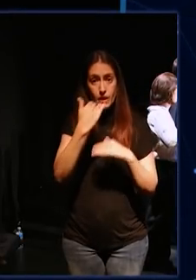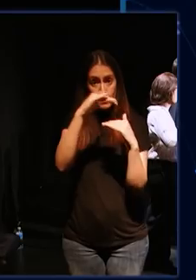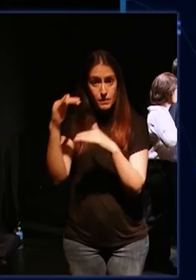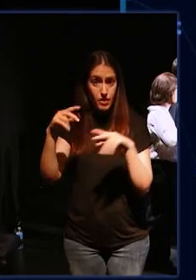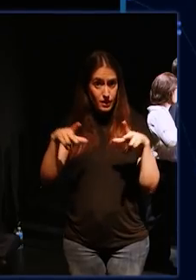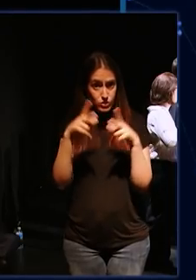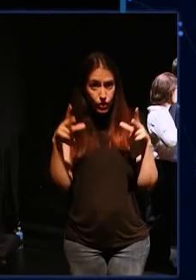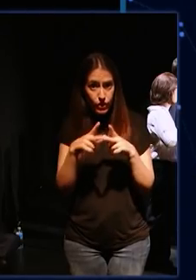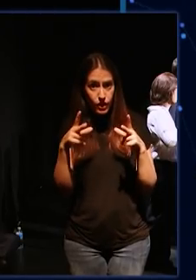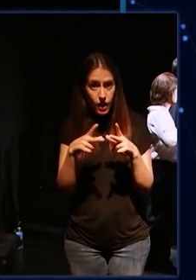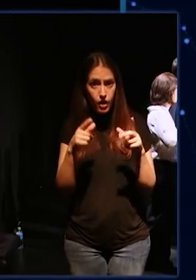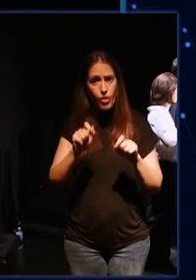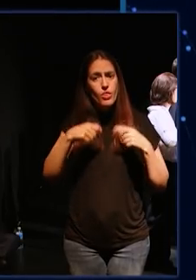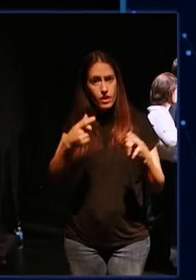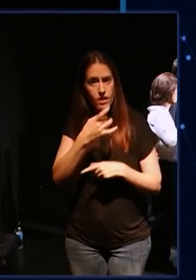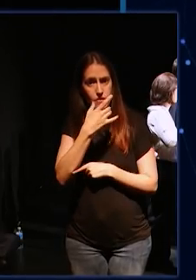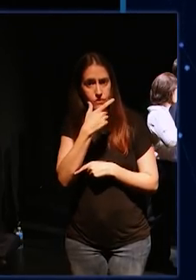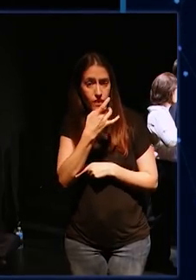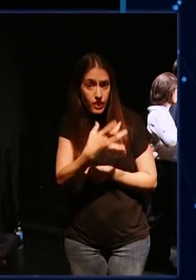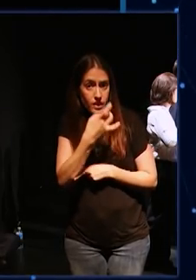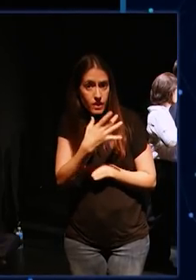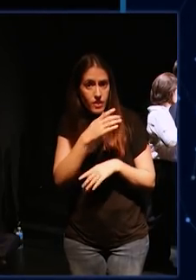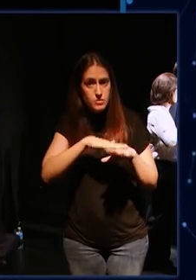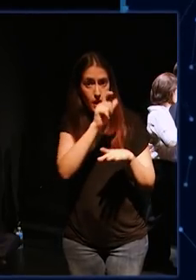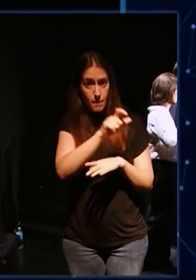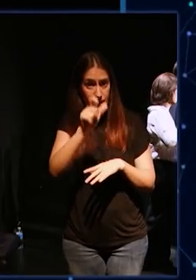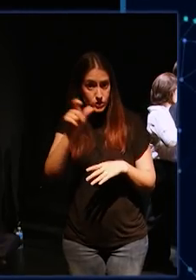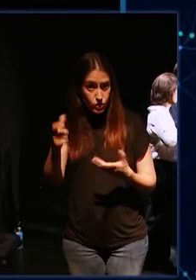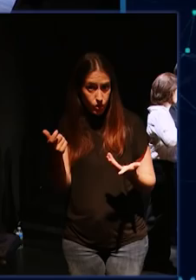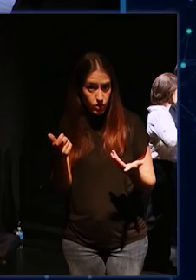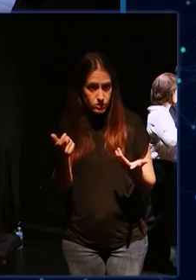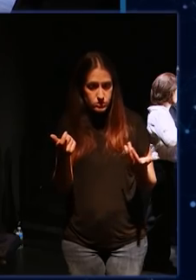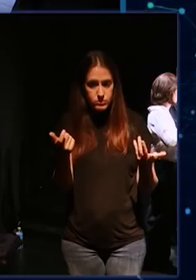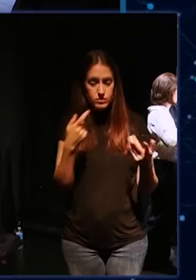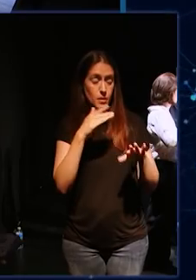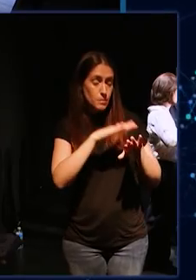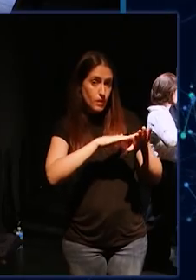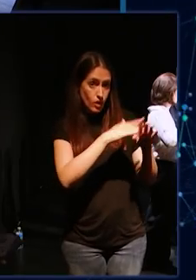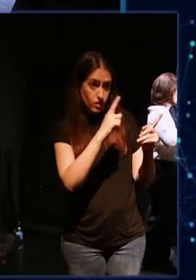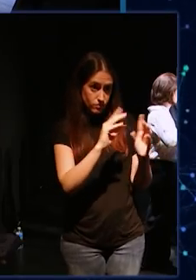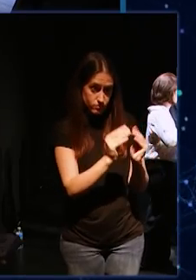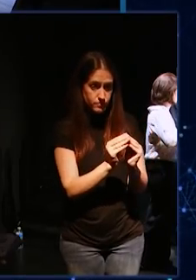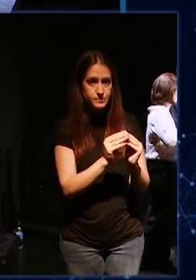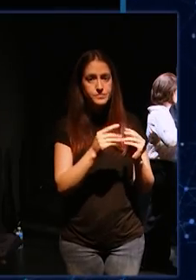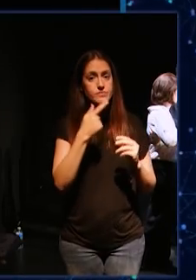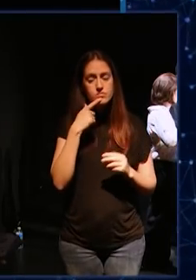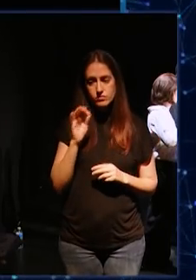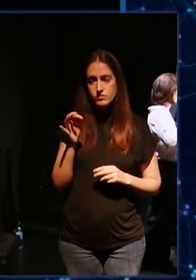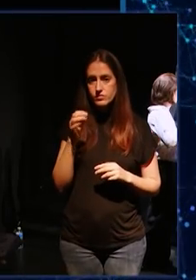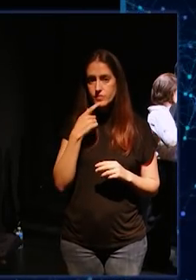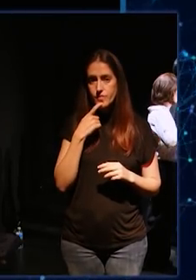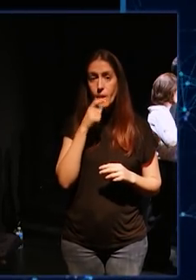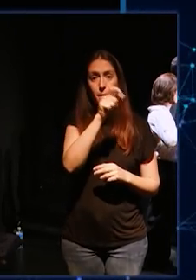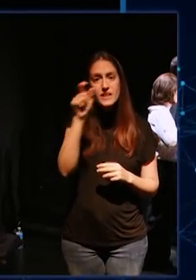de bueno, facilitar a las personas sin recursos... Ja que vagi acabant la intervenció. Sí, sí, facilitar a las personas